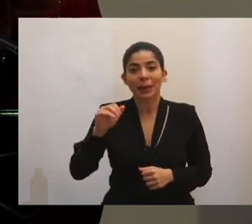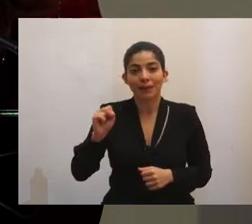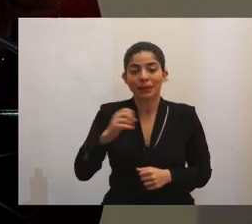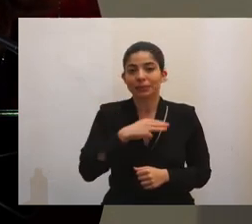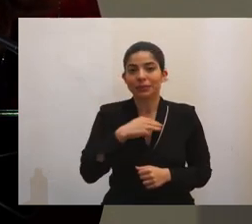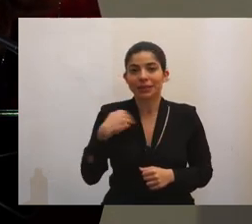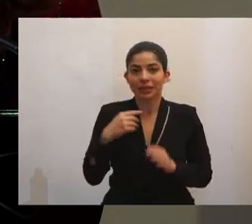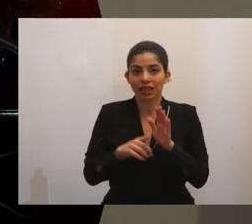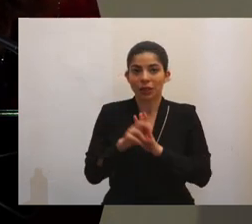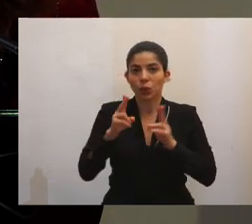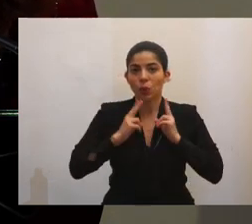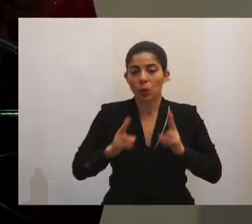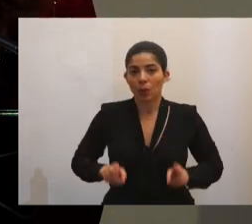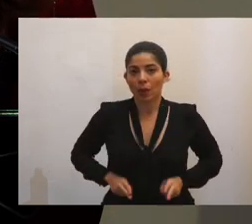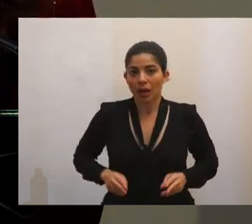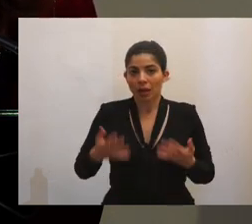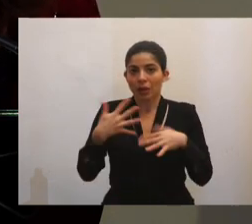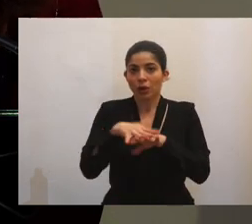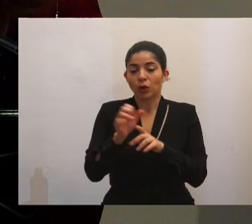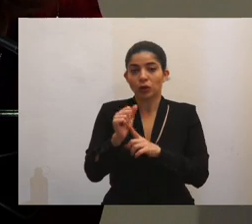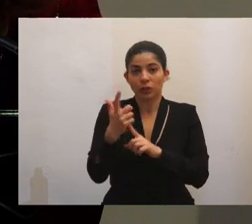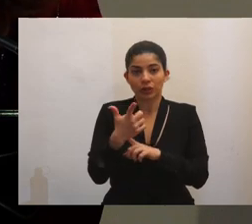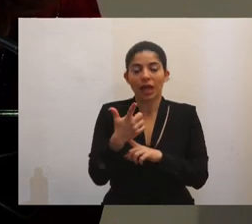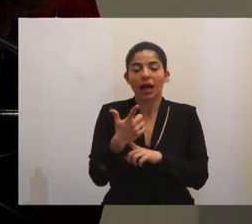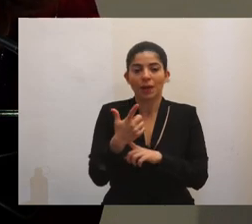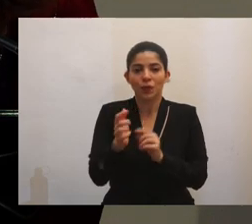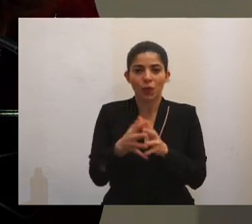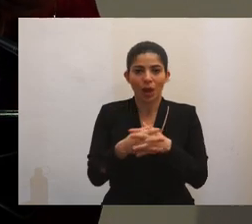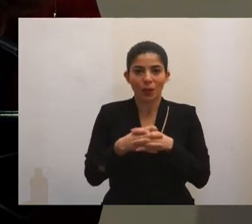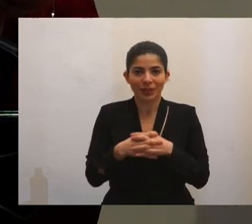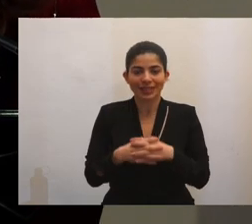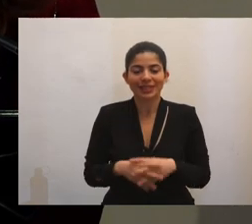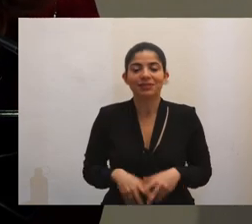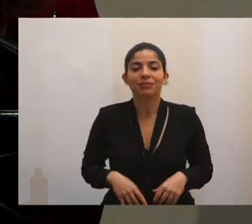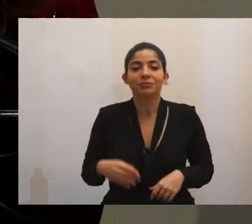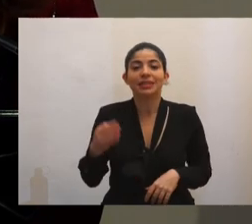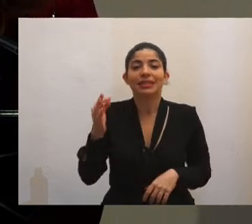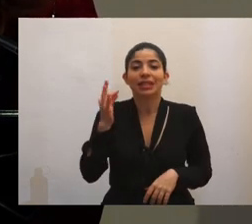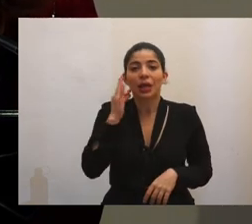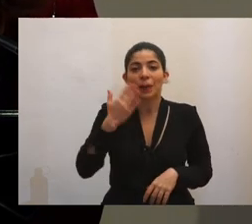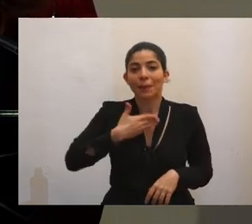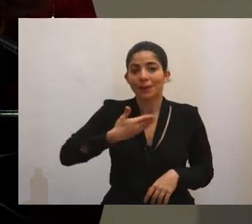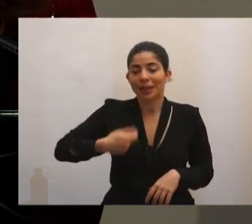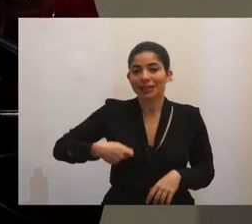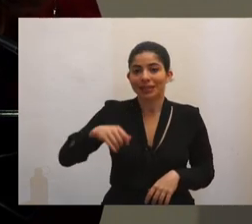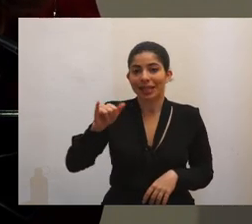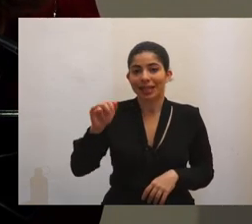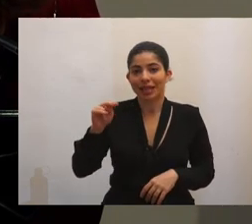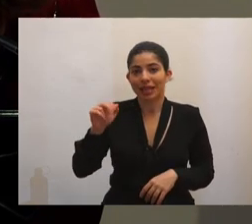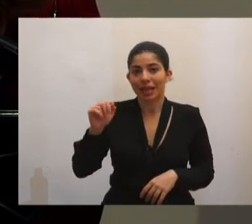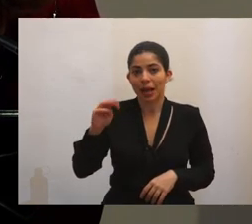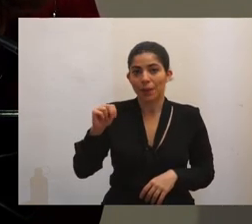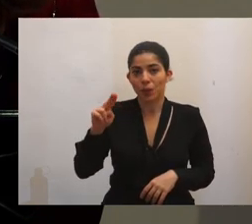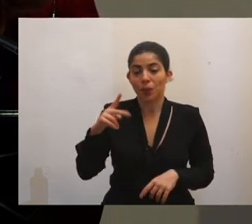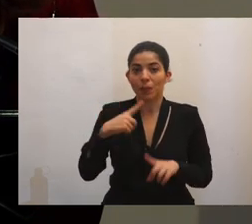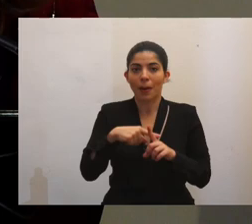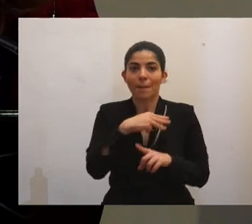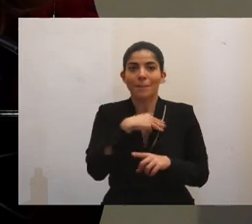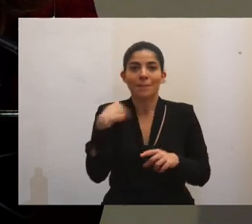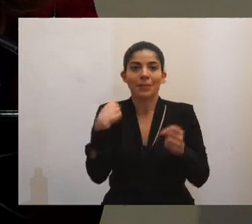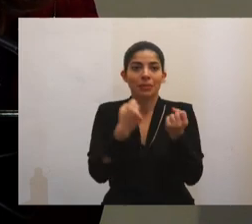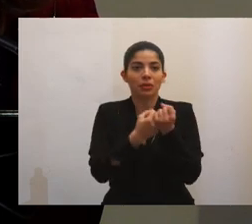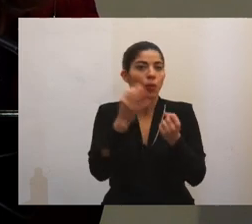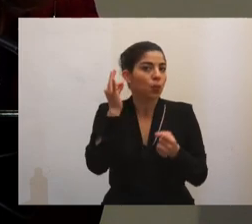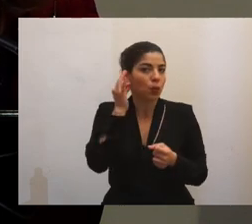Ministro de Desarrollo Humano e Inclusión Social, Juan Luis Bermúdez, señora Presidenta del INAMU y Ministra de la Condición